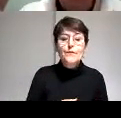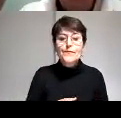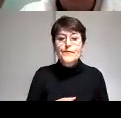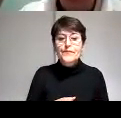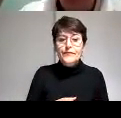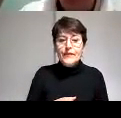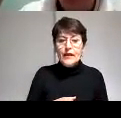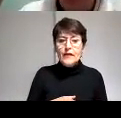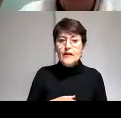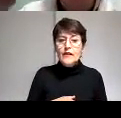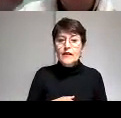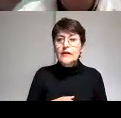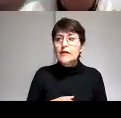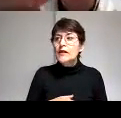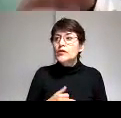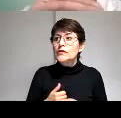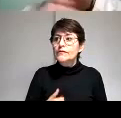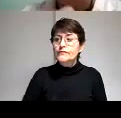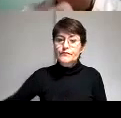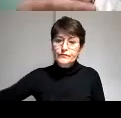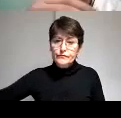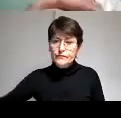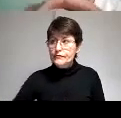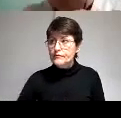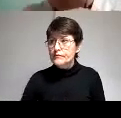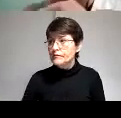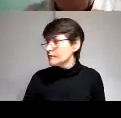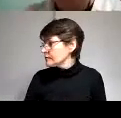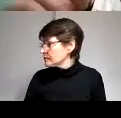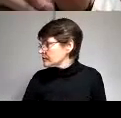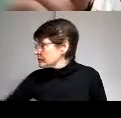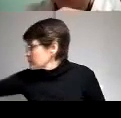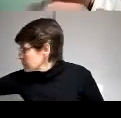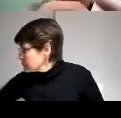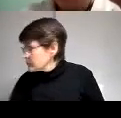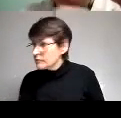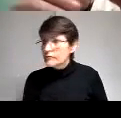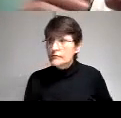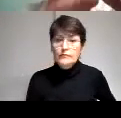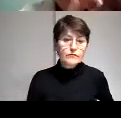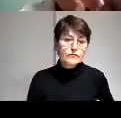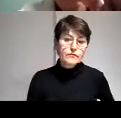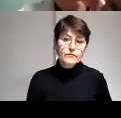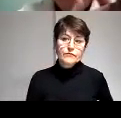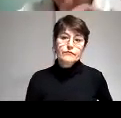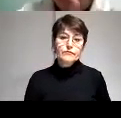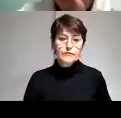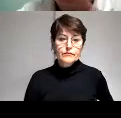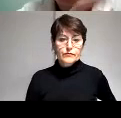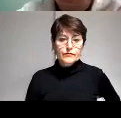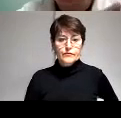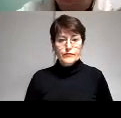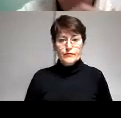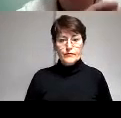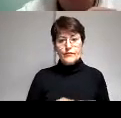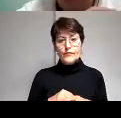lo tanto si se depositan en la pared se adaptan mejor al paso, los glóbulos rojos se adaptan mejor al paso, no obstruyen tanto y se